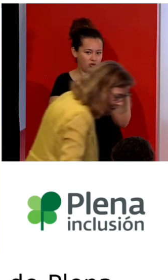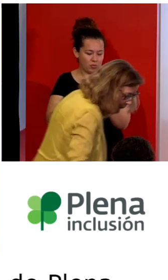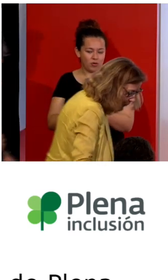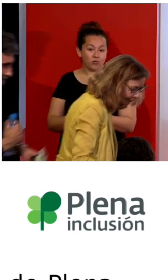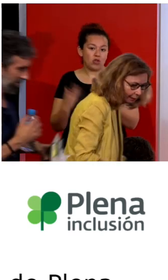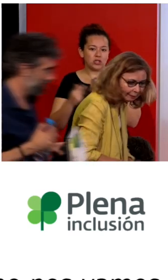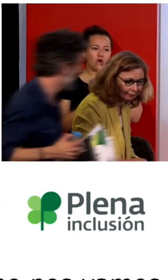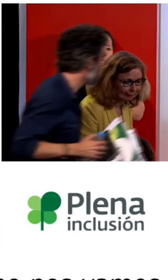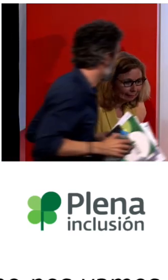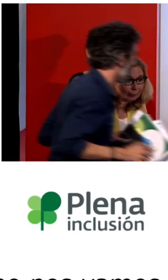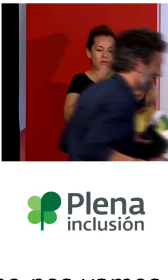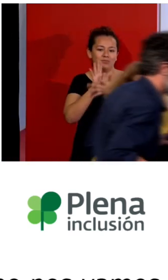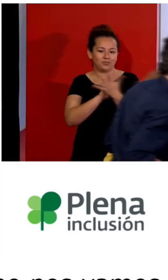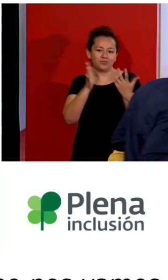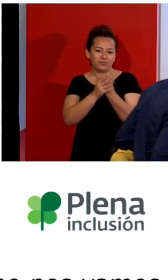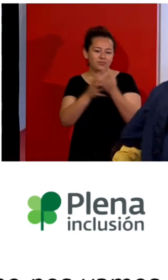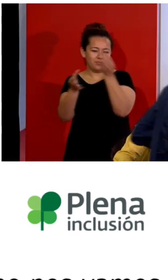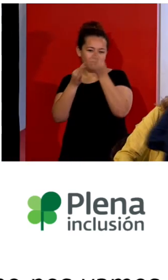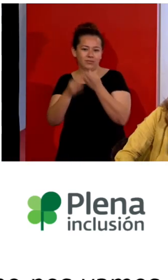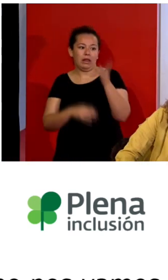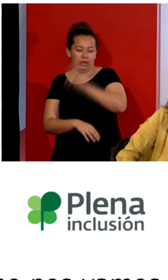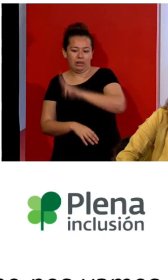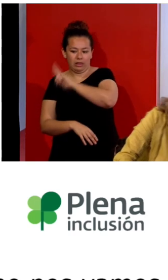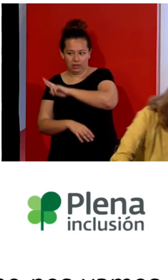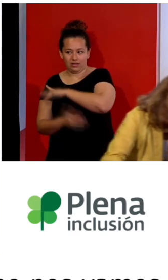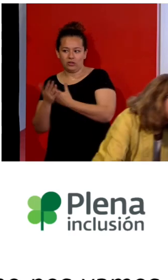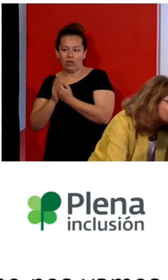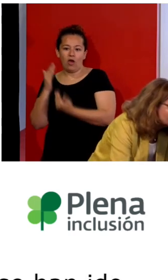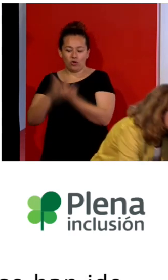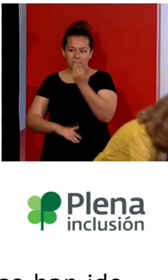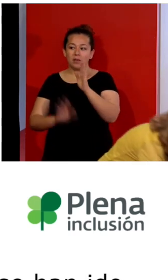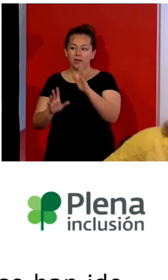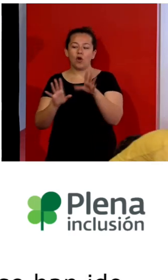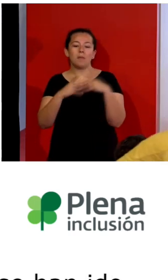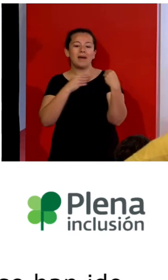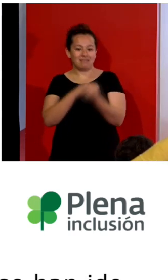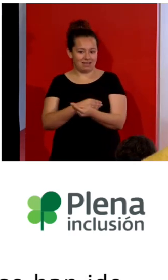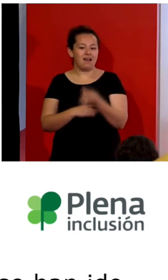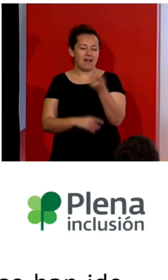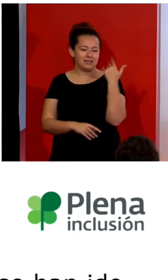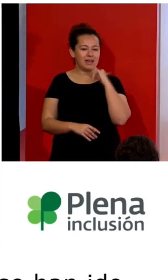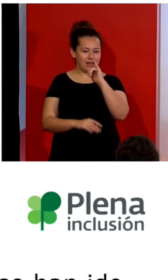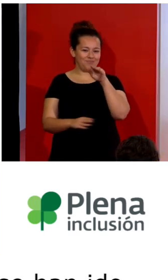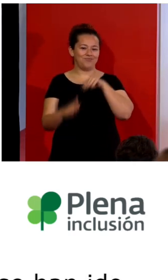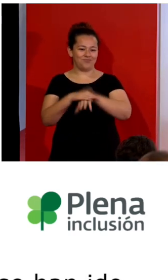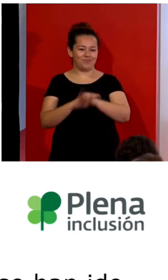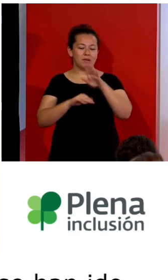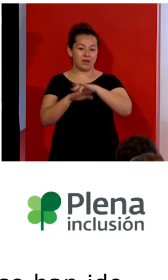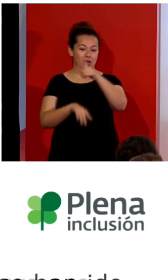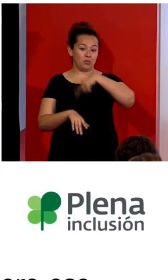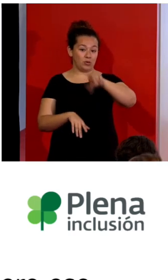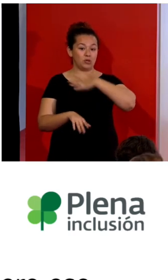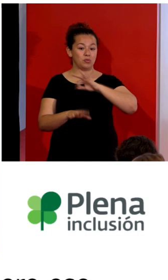en recoger las claves que se han ido repitiendo a lo largo de la jornada, pero ese material queda ahí para que lo